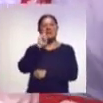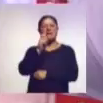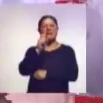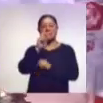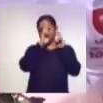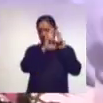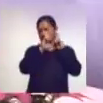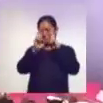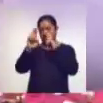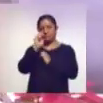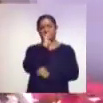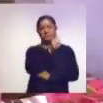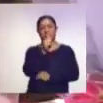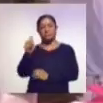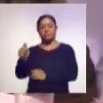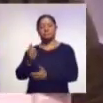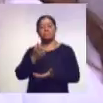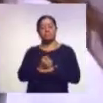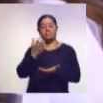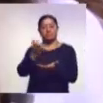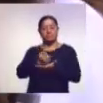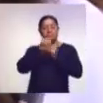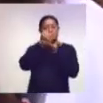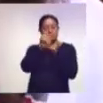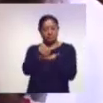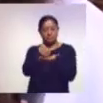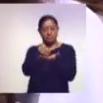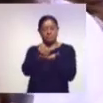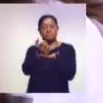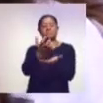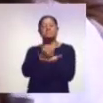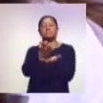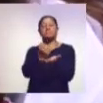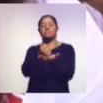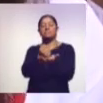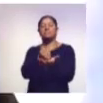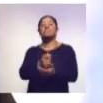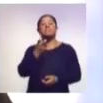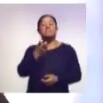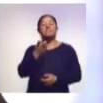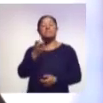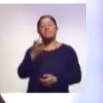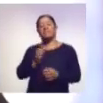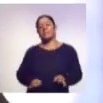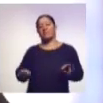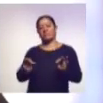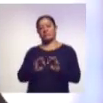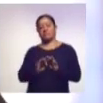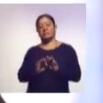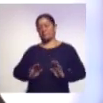mérito. El mérito es importante. No solamente forja el carácter y da